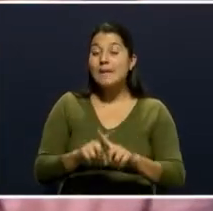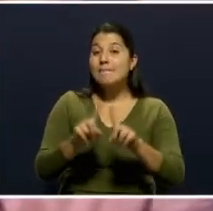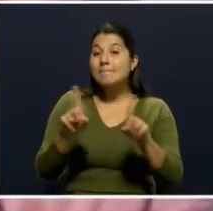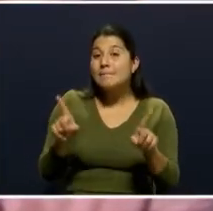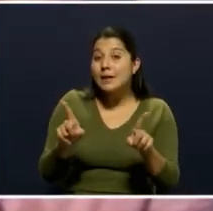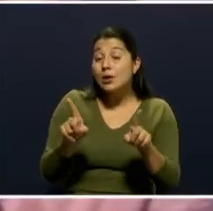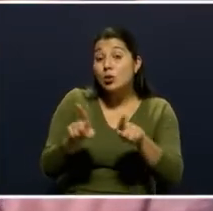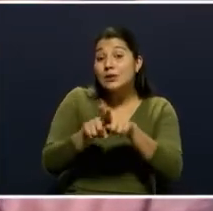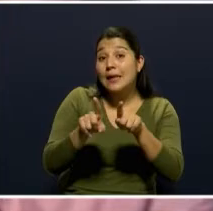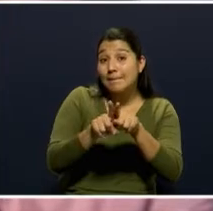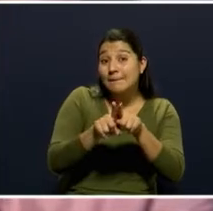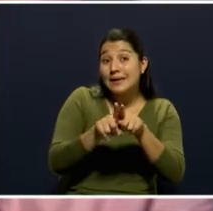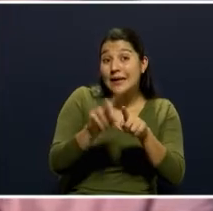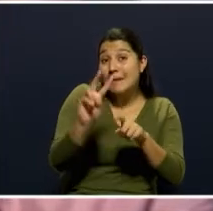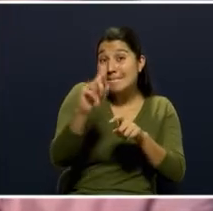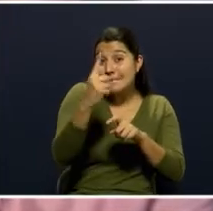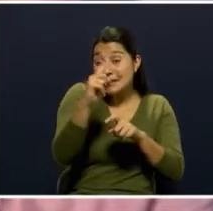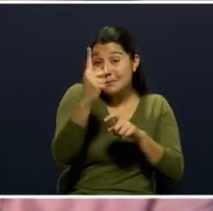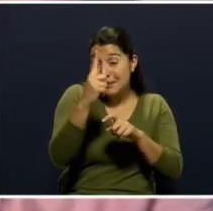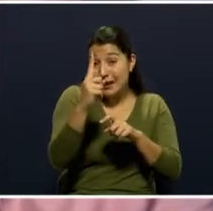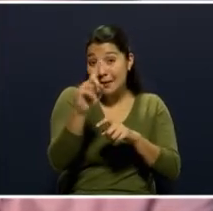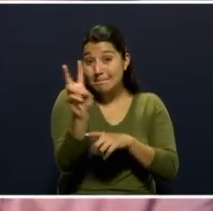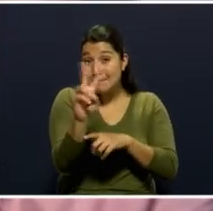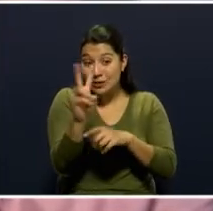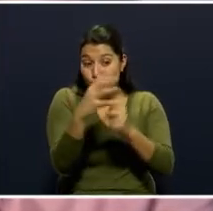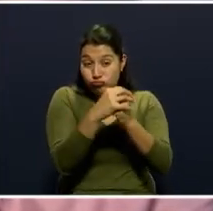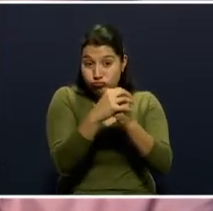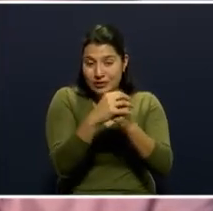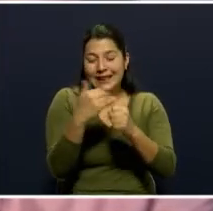inicial que usó el virus para colocarse.